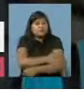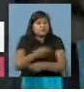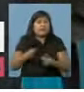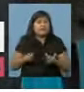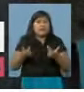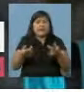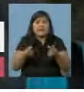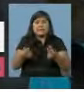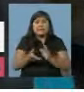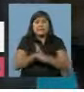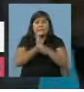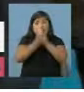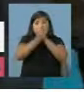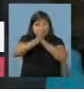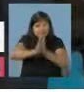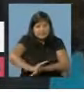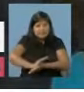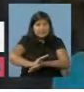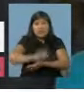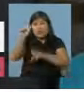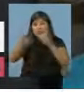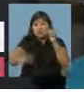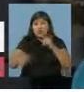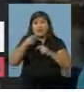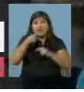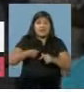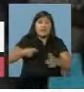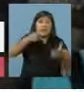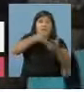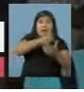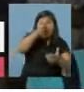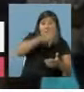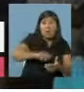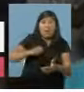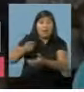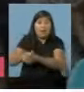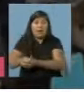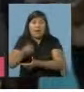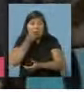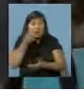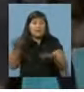dijo una señora ahí, no sabe si va a pagar la luz o va a comer. Eso también tenemos que empezar a mirar entre todos.